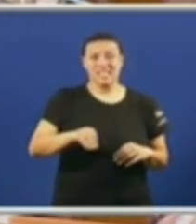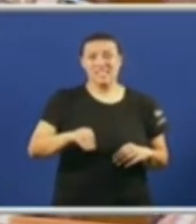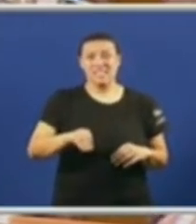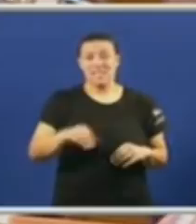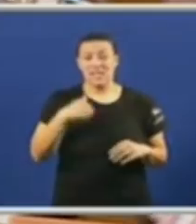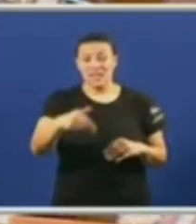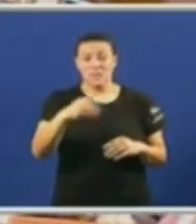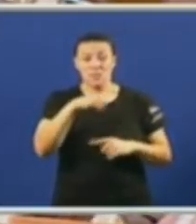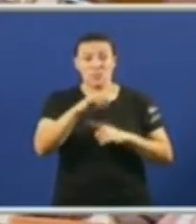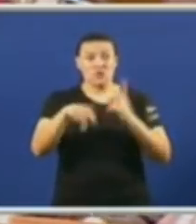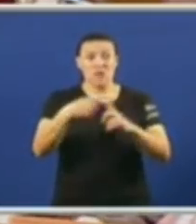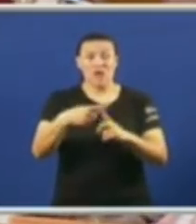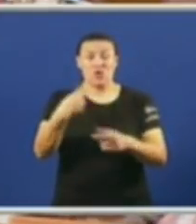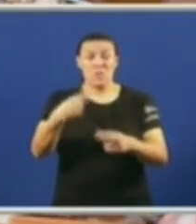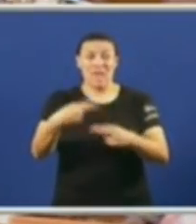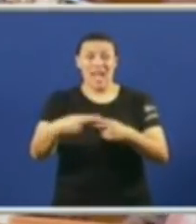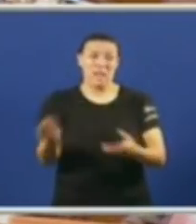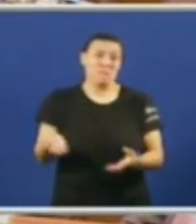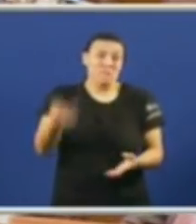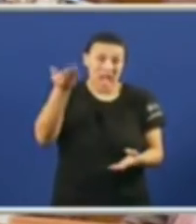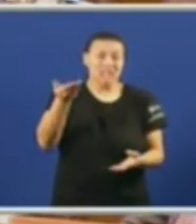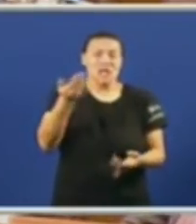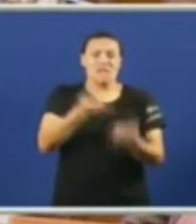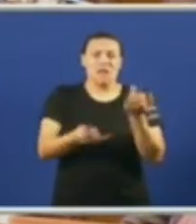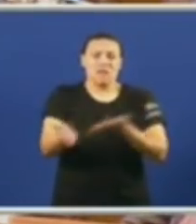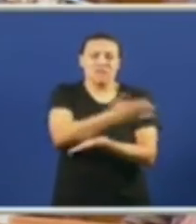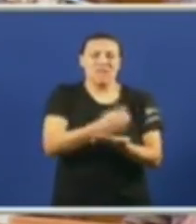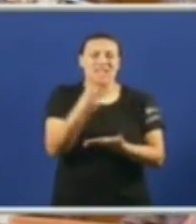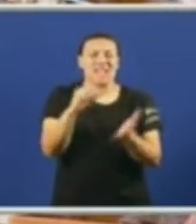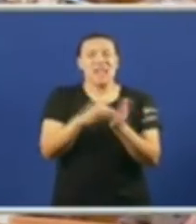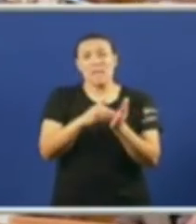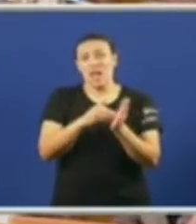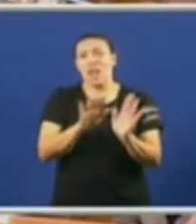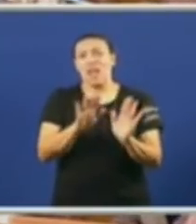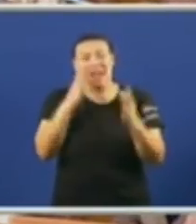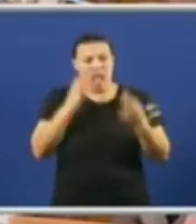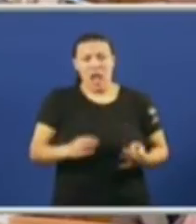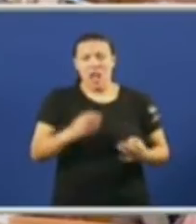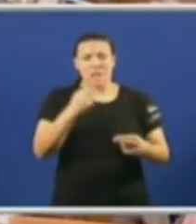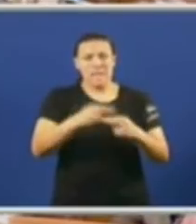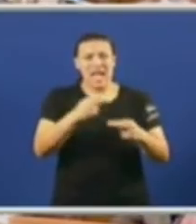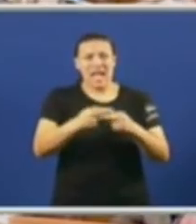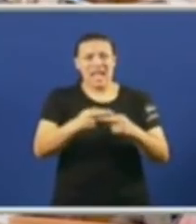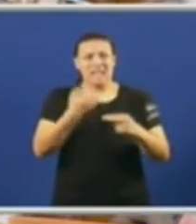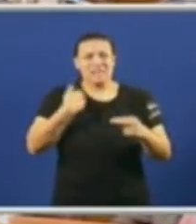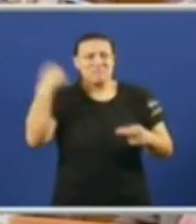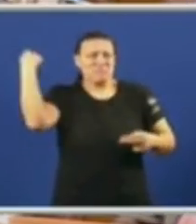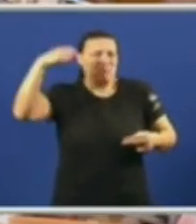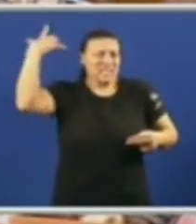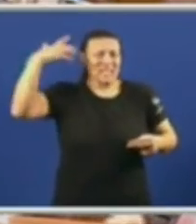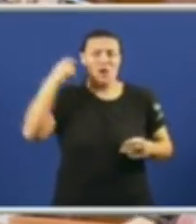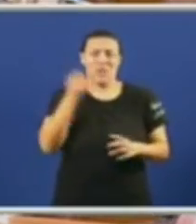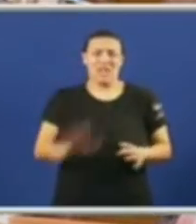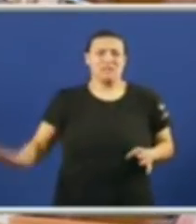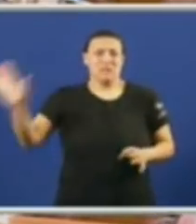30.000 euros máis cada día a unha concesionaria que xa ten as peaxes, unhas das peaxes máis caras de todo